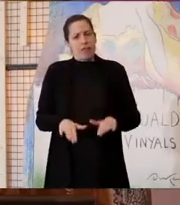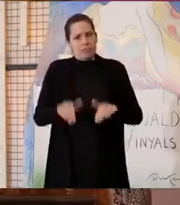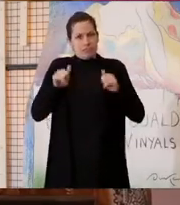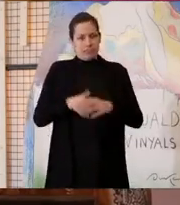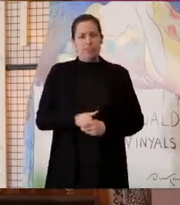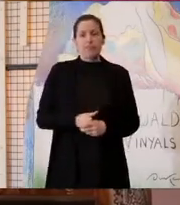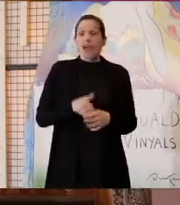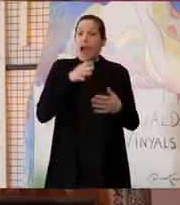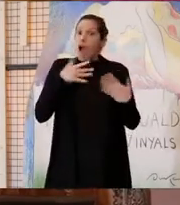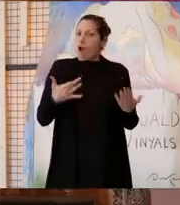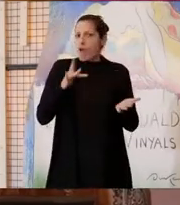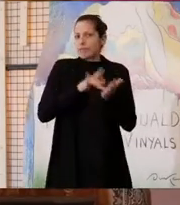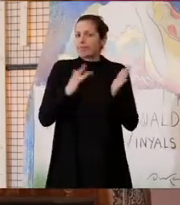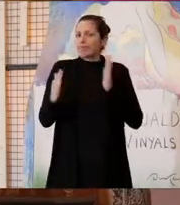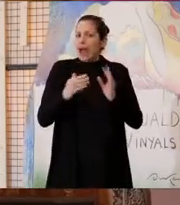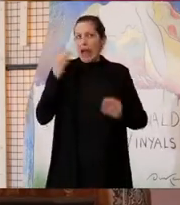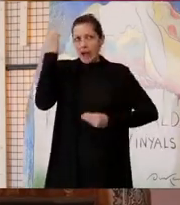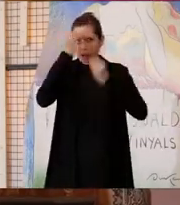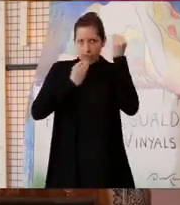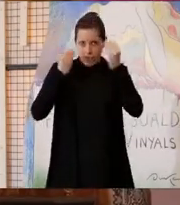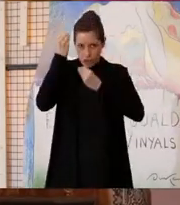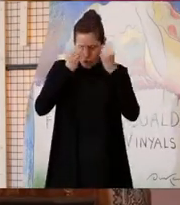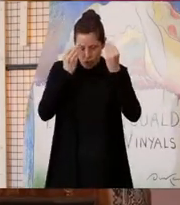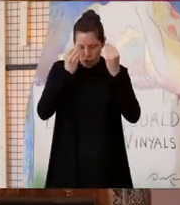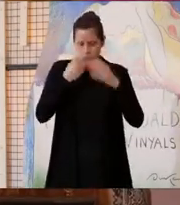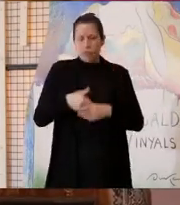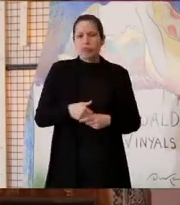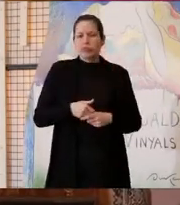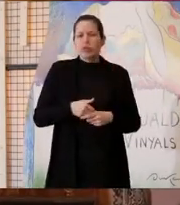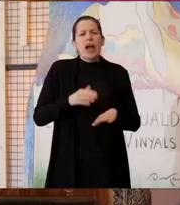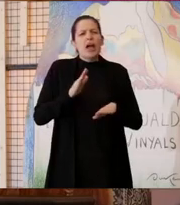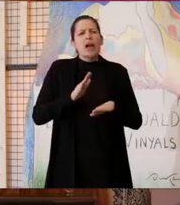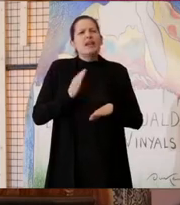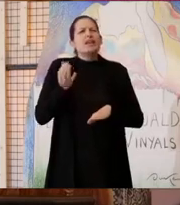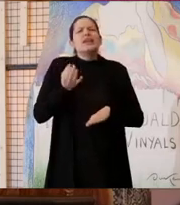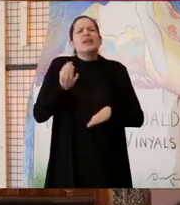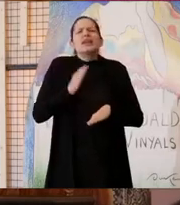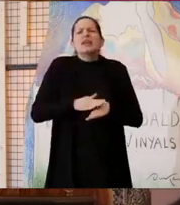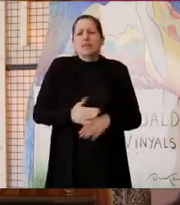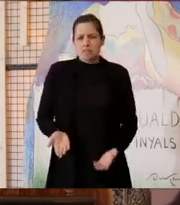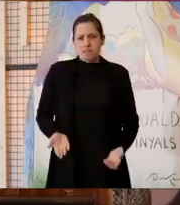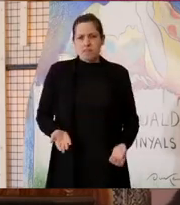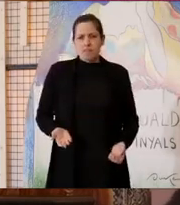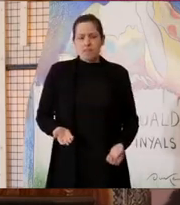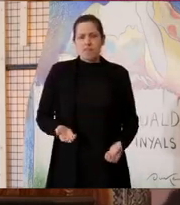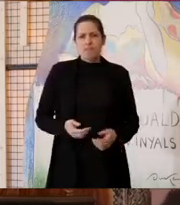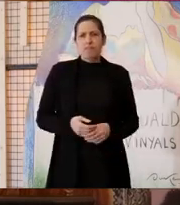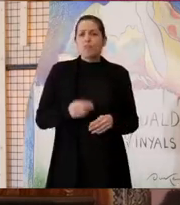que está ocurriendo y por qué está expulsión de las mujeres de la política